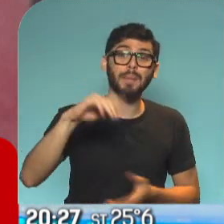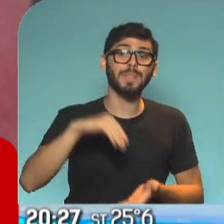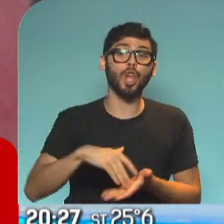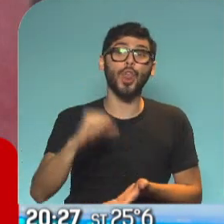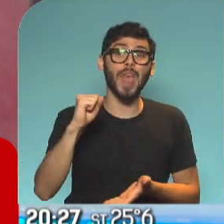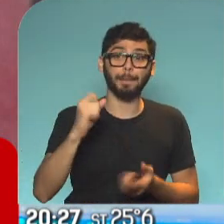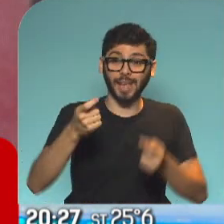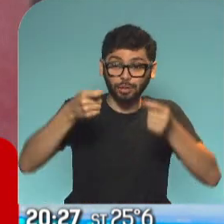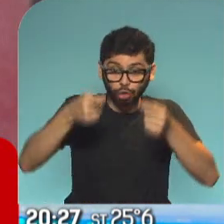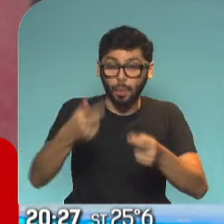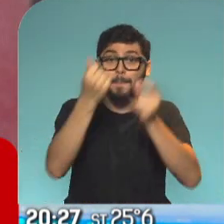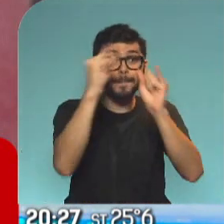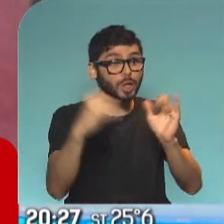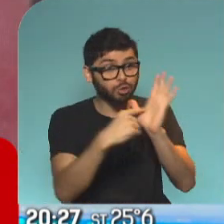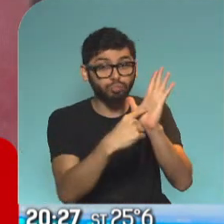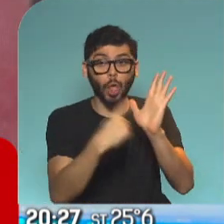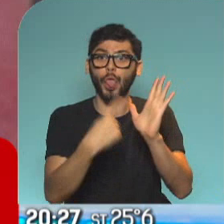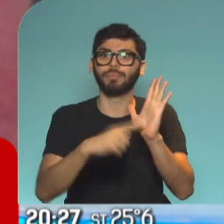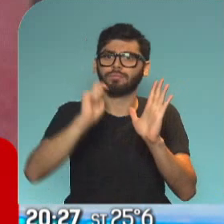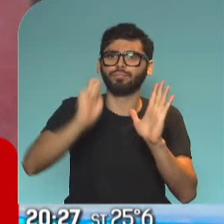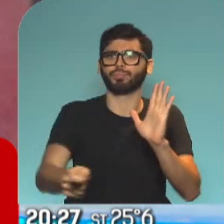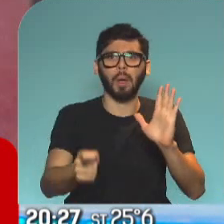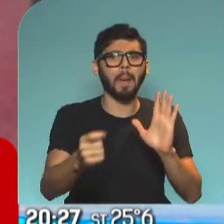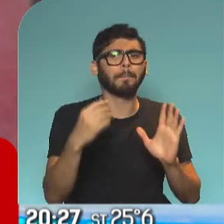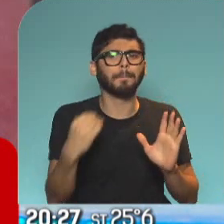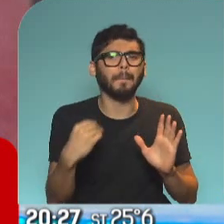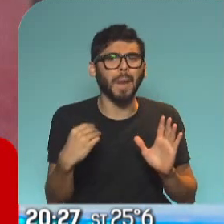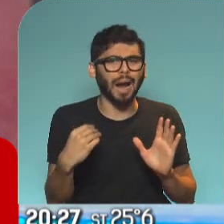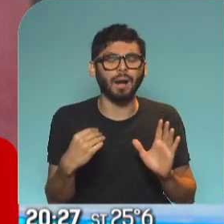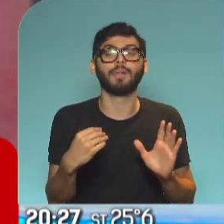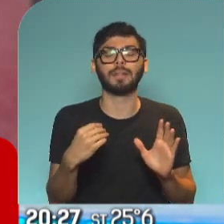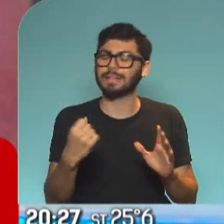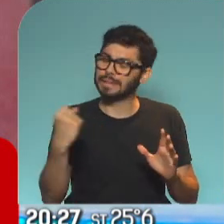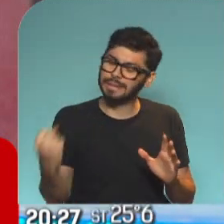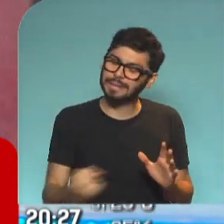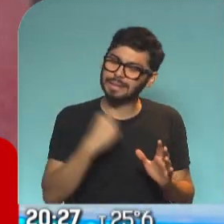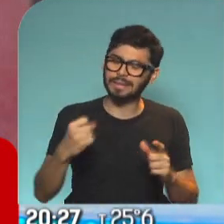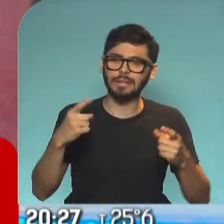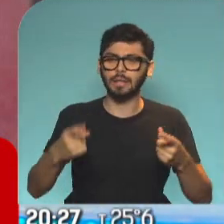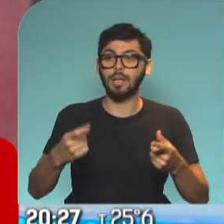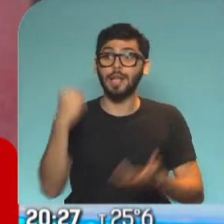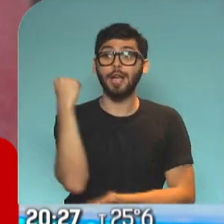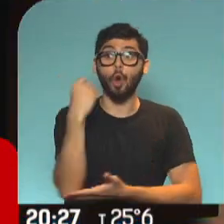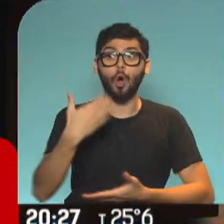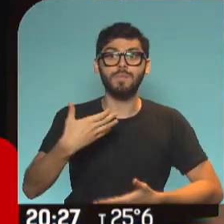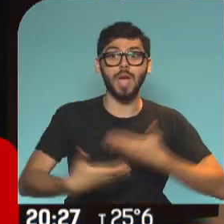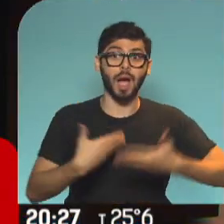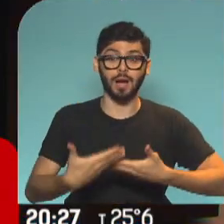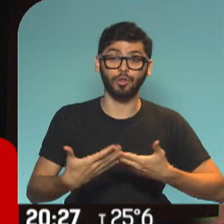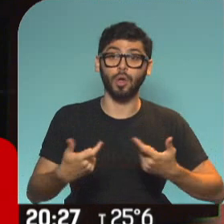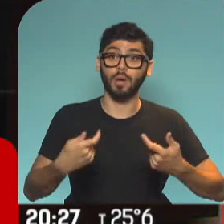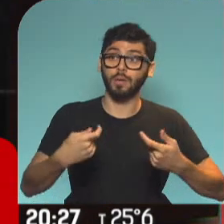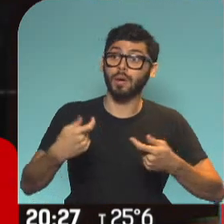que está prevista en el presupuesto, precisamente porque lo que se busca es que haya una reactivación y que haya obviamente una inversión.